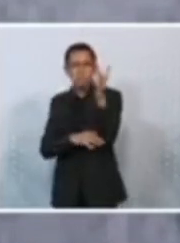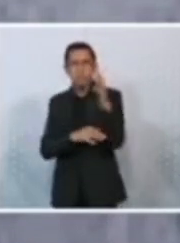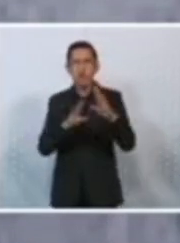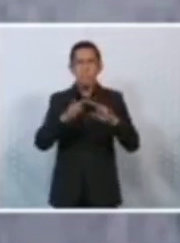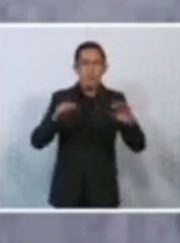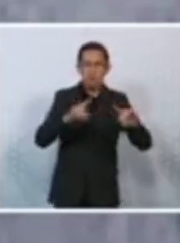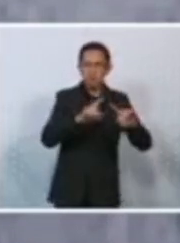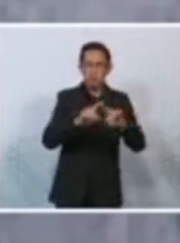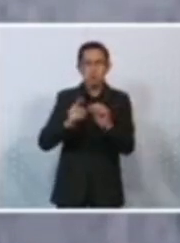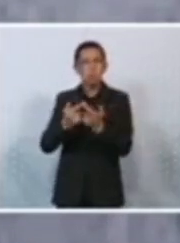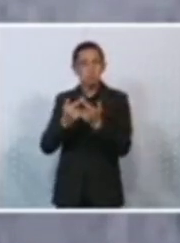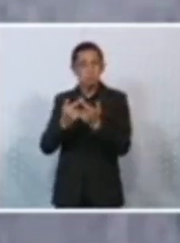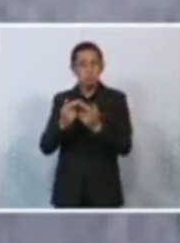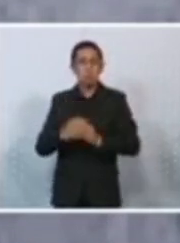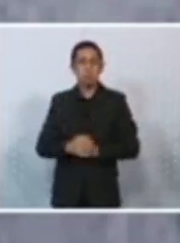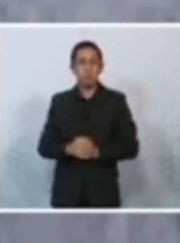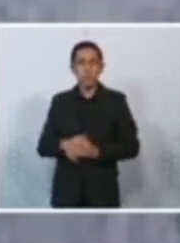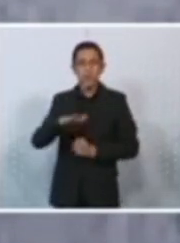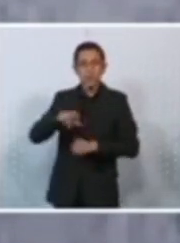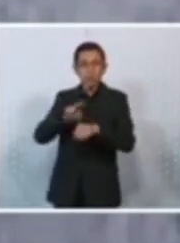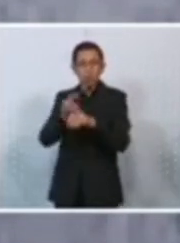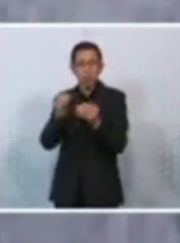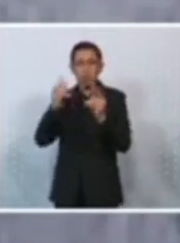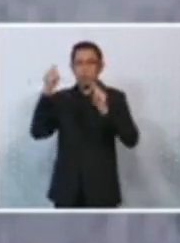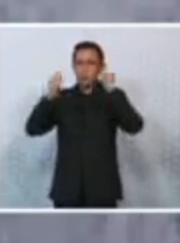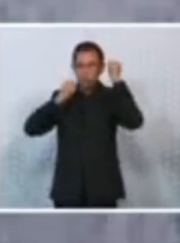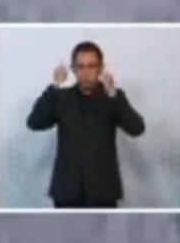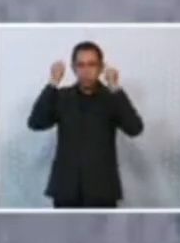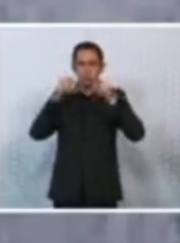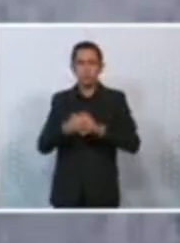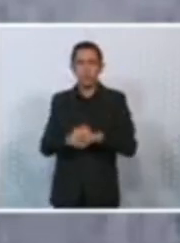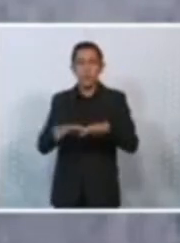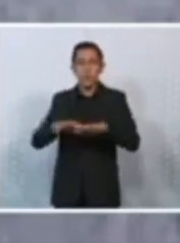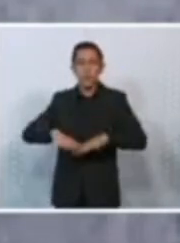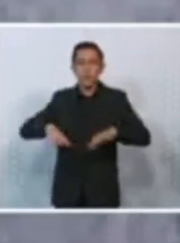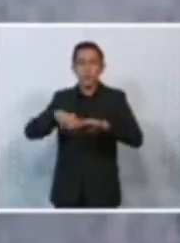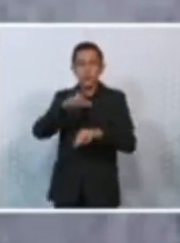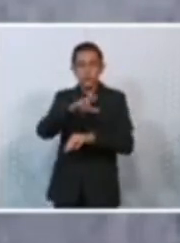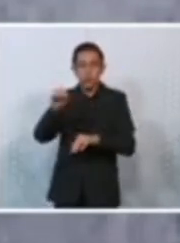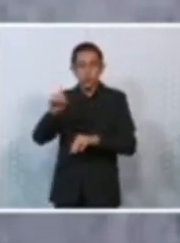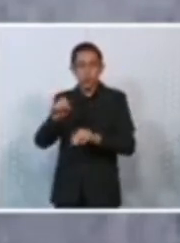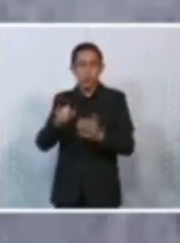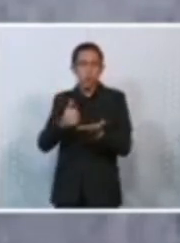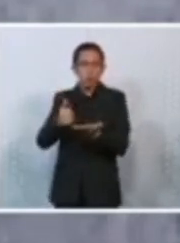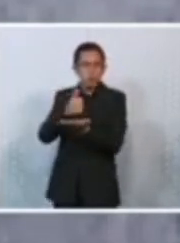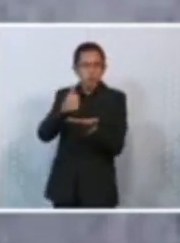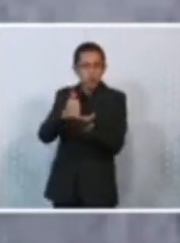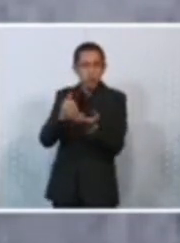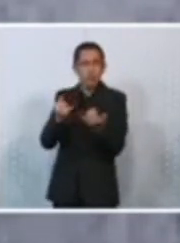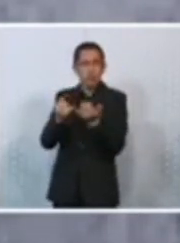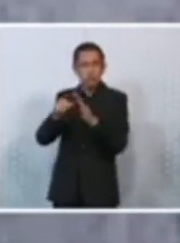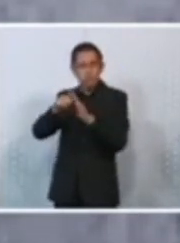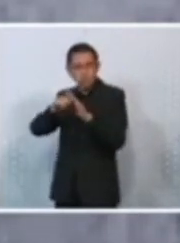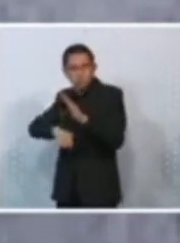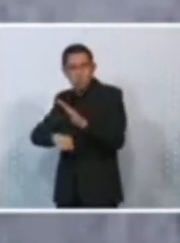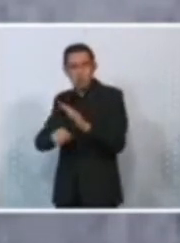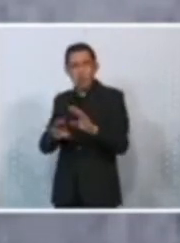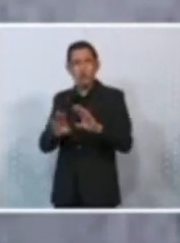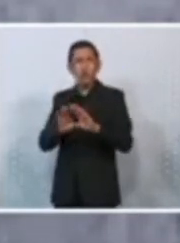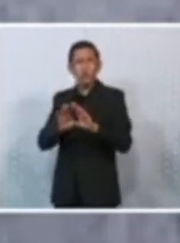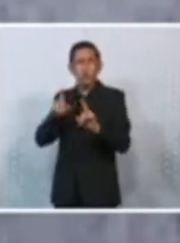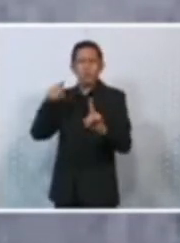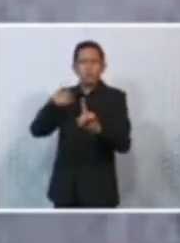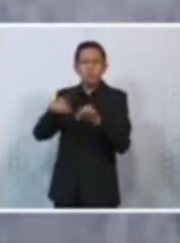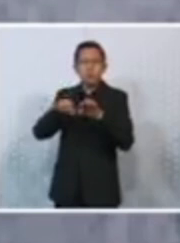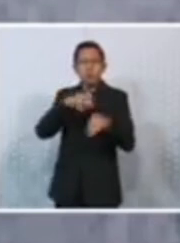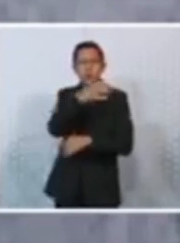un norte caracterizado por su gran desarrollo turístico y un centro y sur anclados y atrasados en el